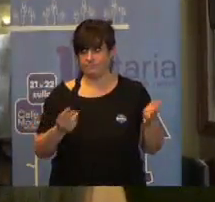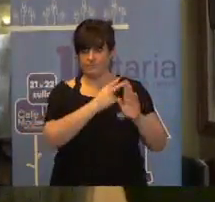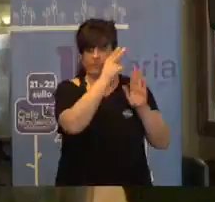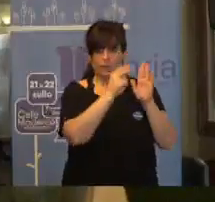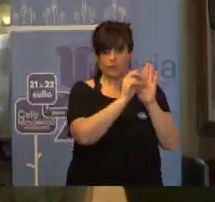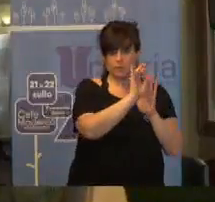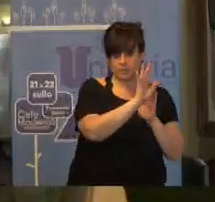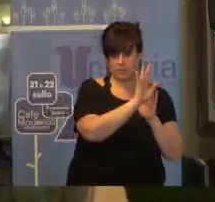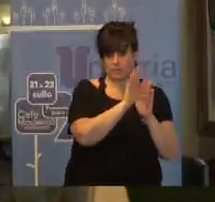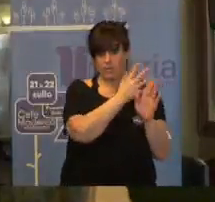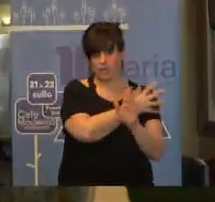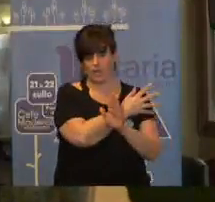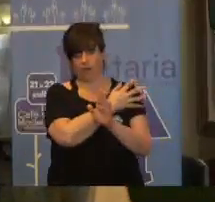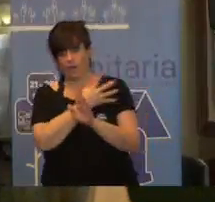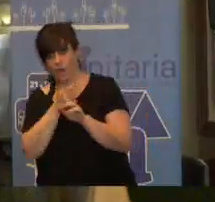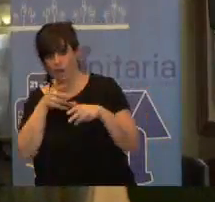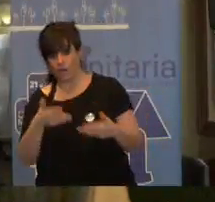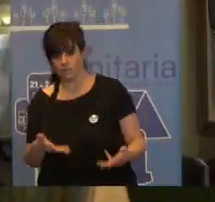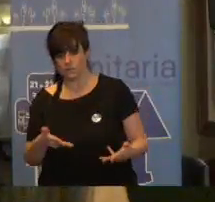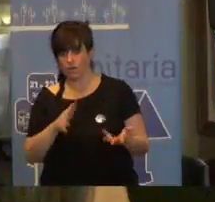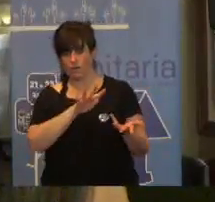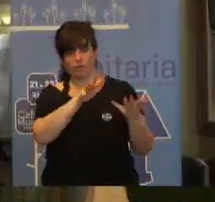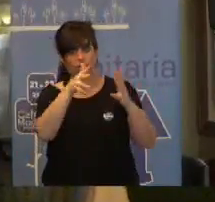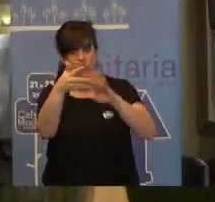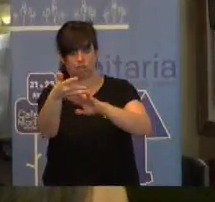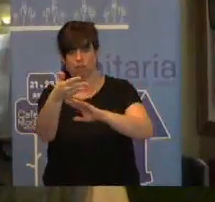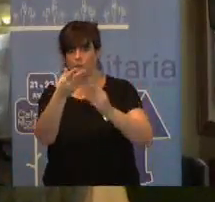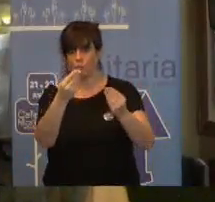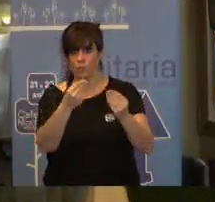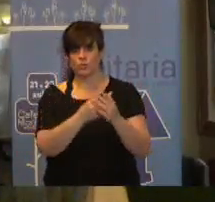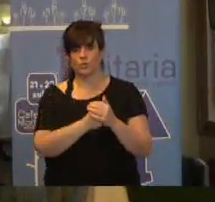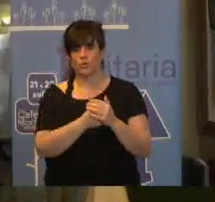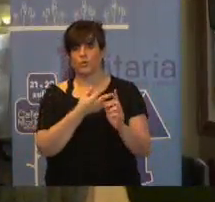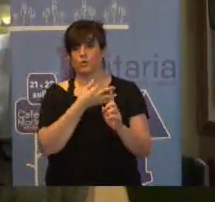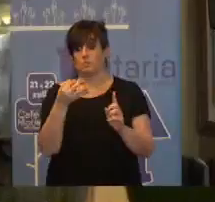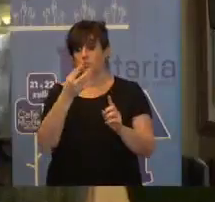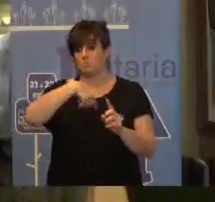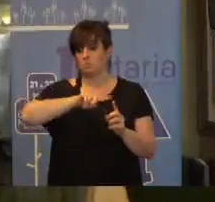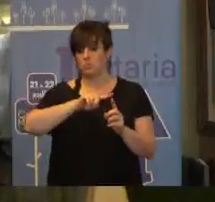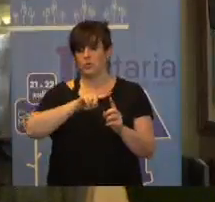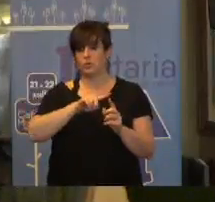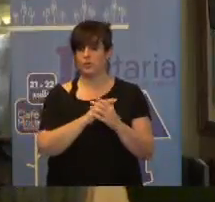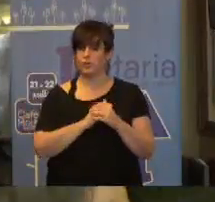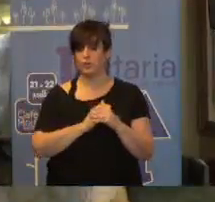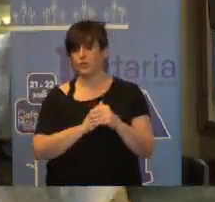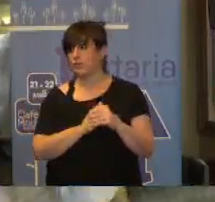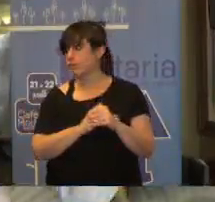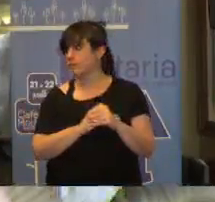2015 a hoxe, eso, xa digo, mudou moito e, sobre todo, non nos creamos tampouco nos as propias